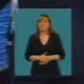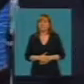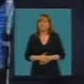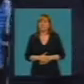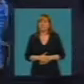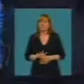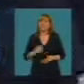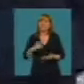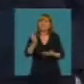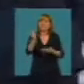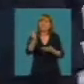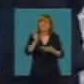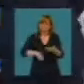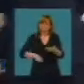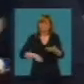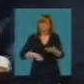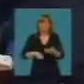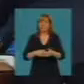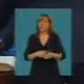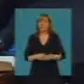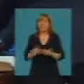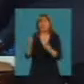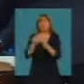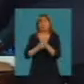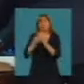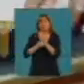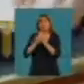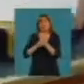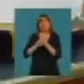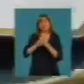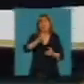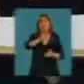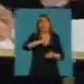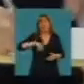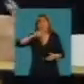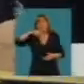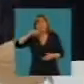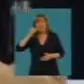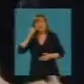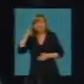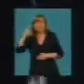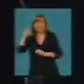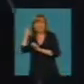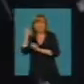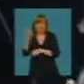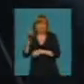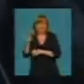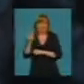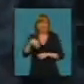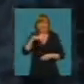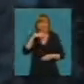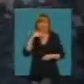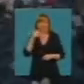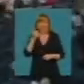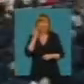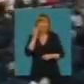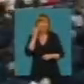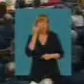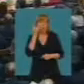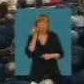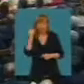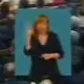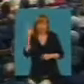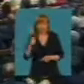Firma a continuación el señor Ministro de Agricultura, Ganadería y Pesca, Norberto Jaguar.